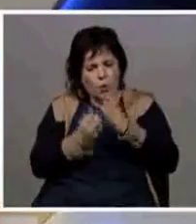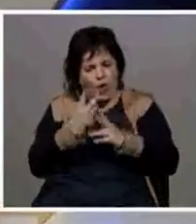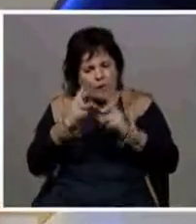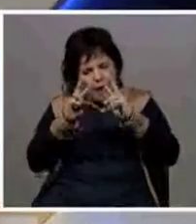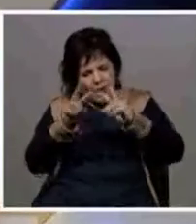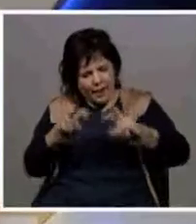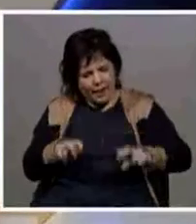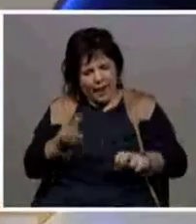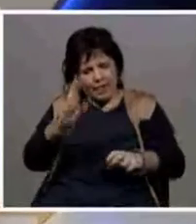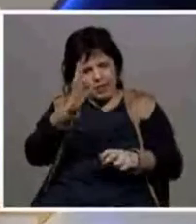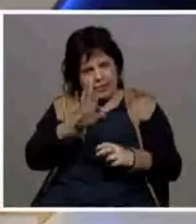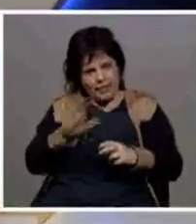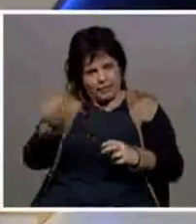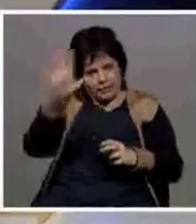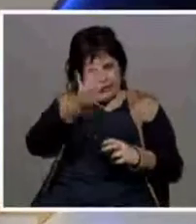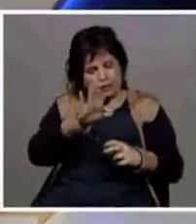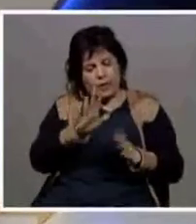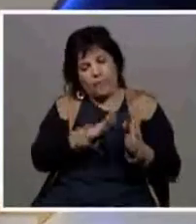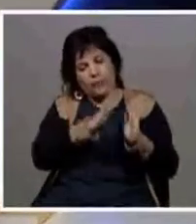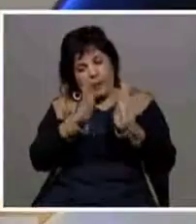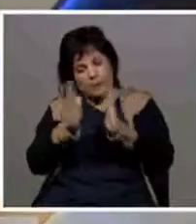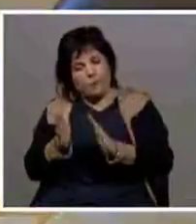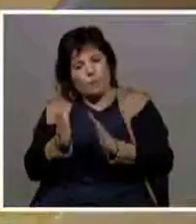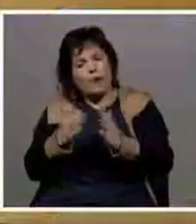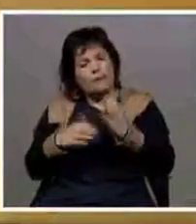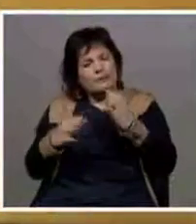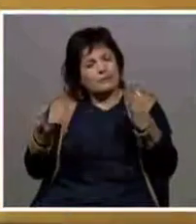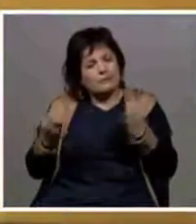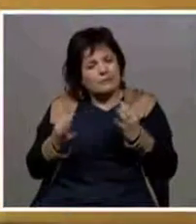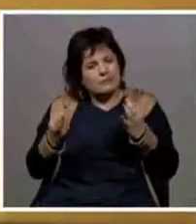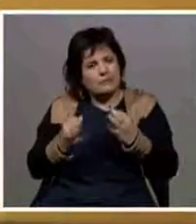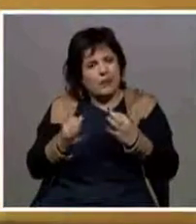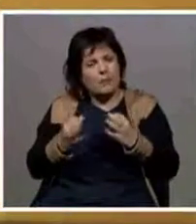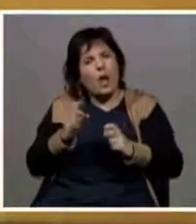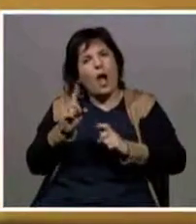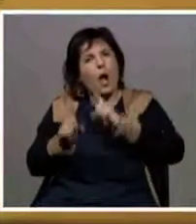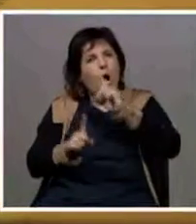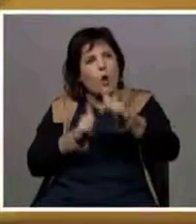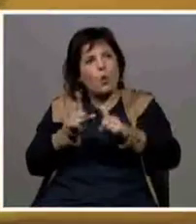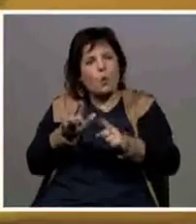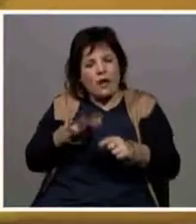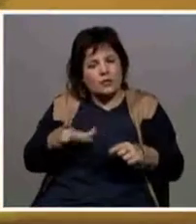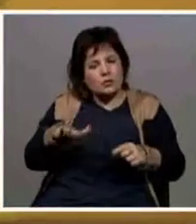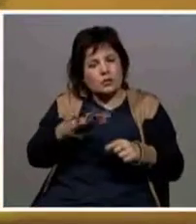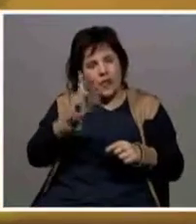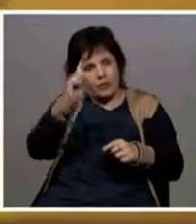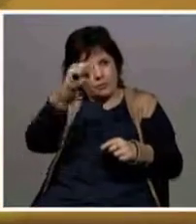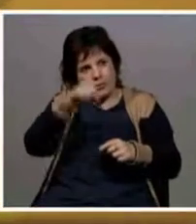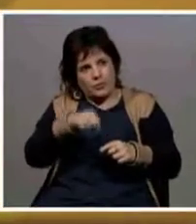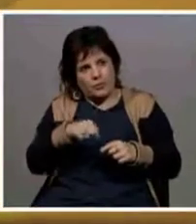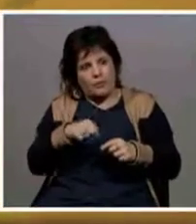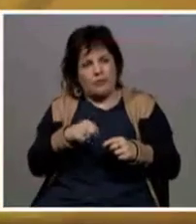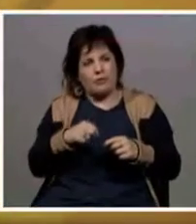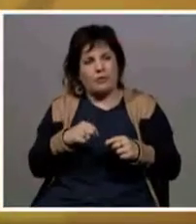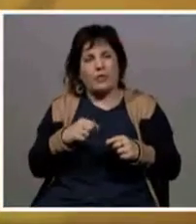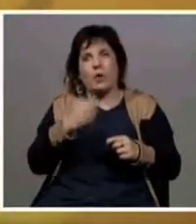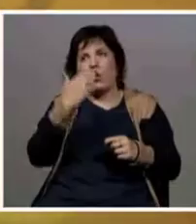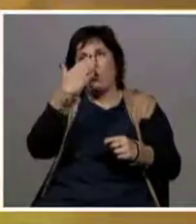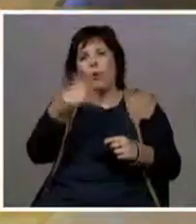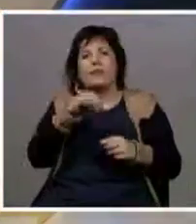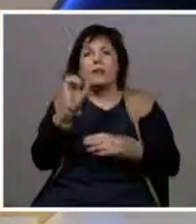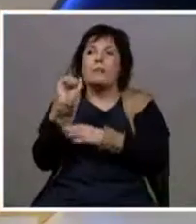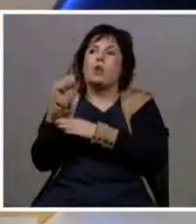todo el territorio nacional y después hacer un estudio más específico para algunas zonas de montevideo que el último censo